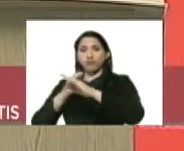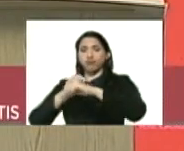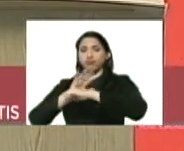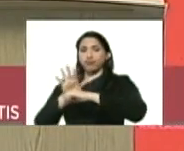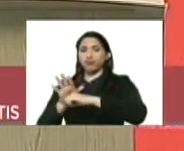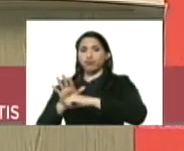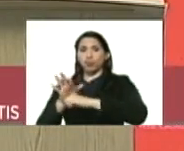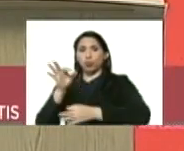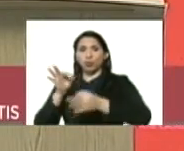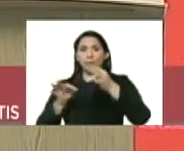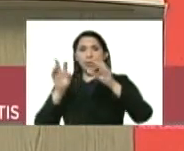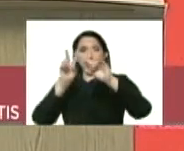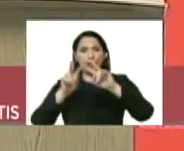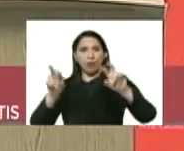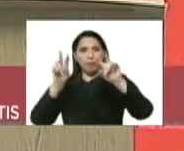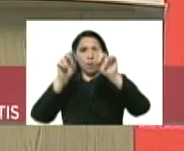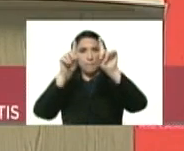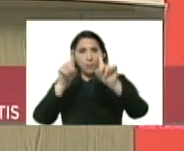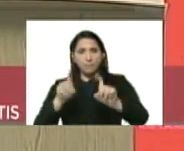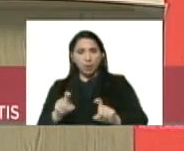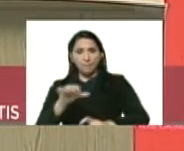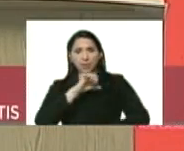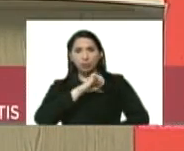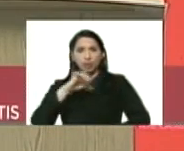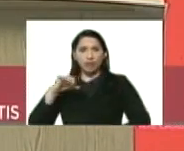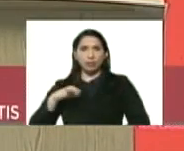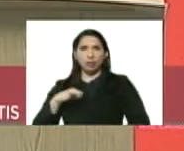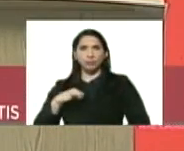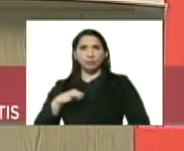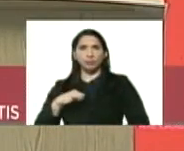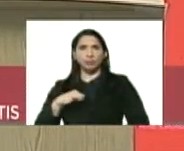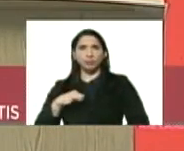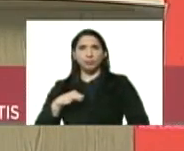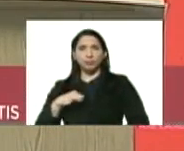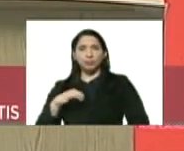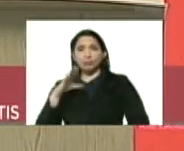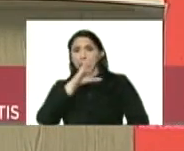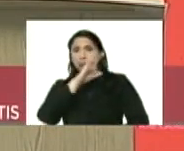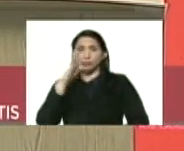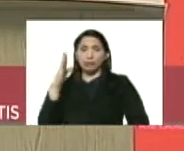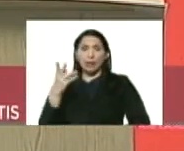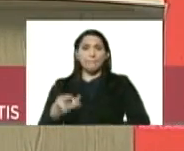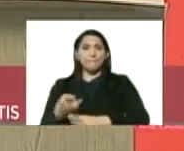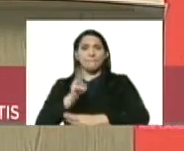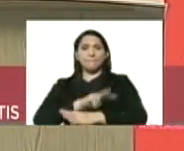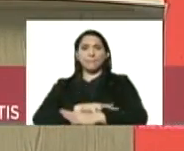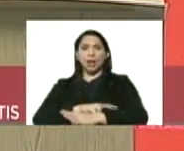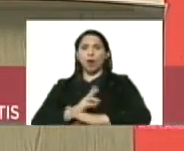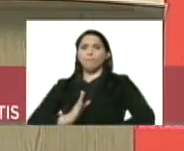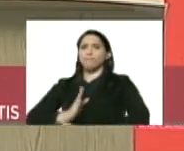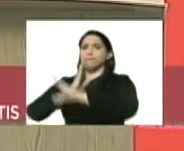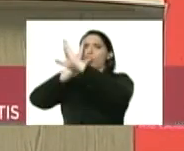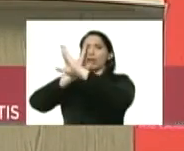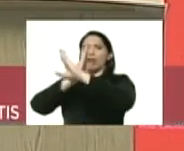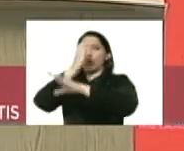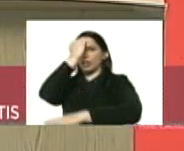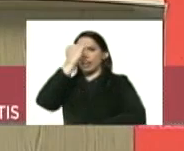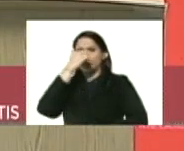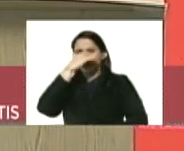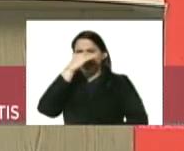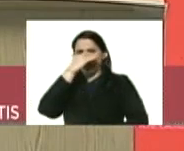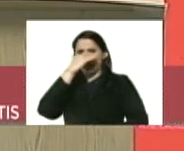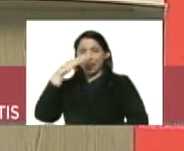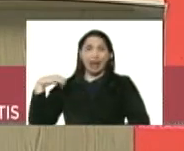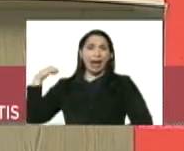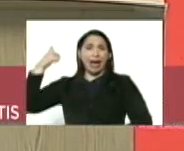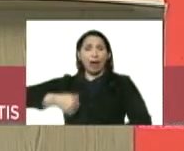justamente el despistaje masivo y personalizado. En medio del peor bloqueo criminal que haya conocido nuestra